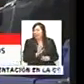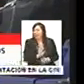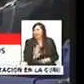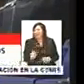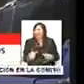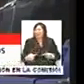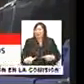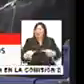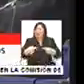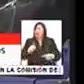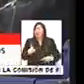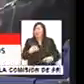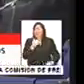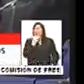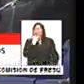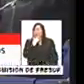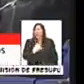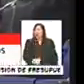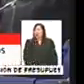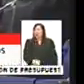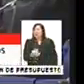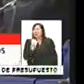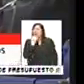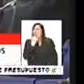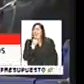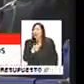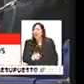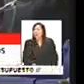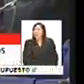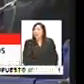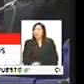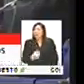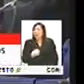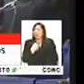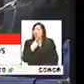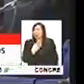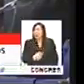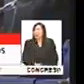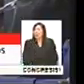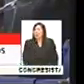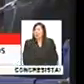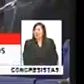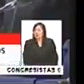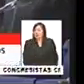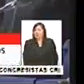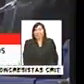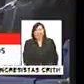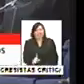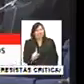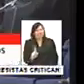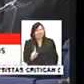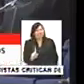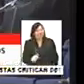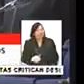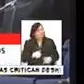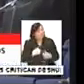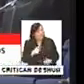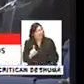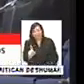ellos por qué tú estás equivocado y sabes por qué estás equivocado porque yo lo digo así no es la vida pues